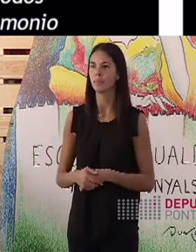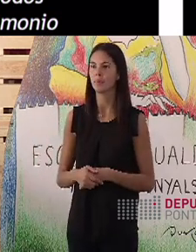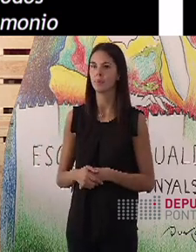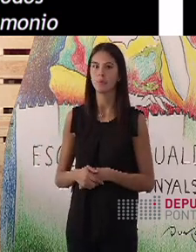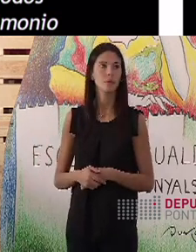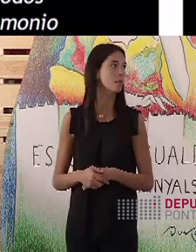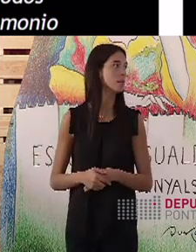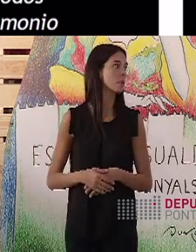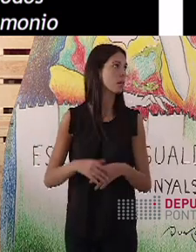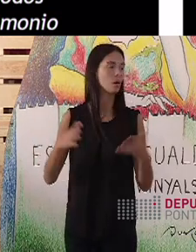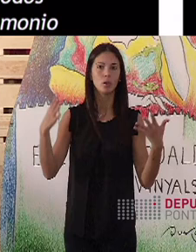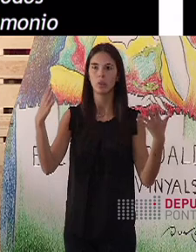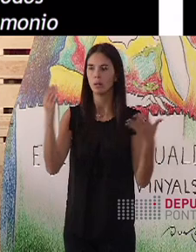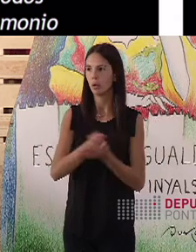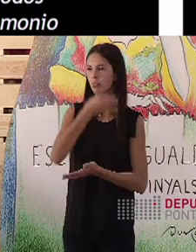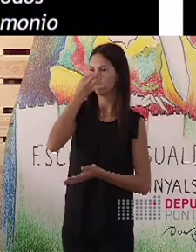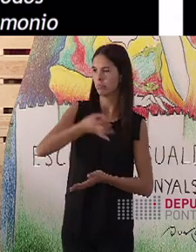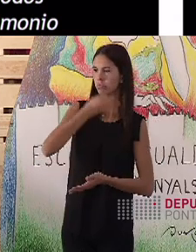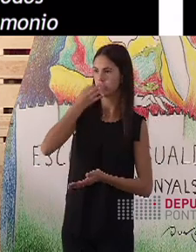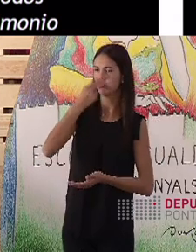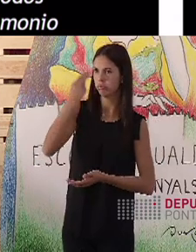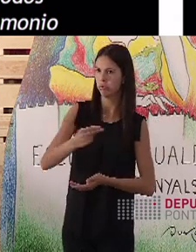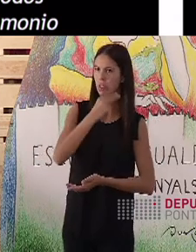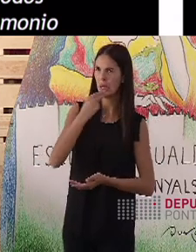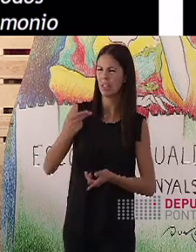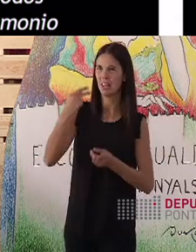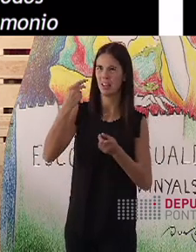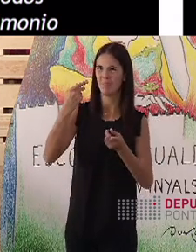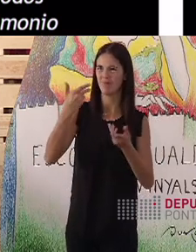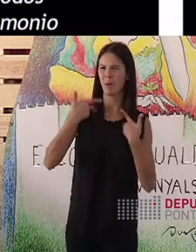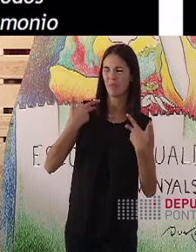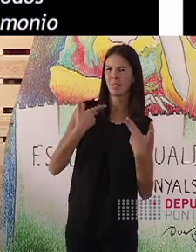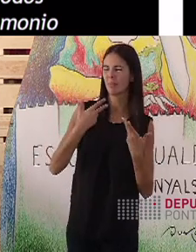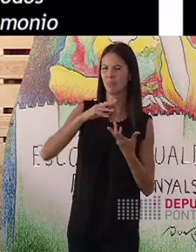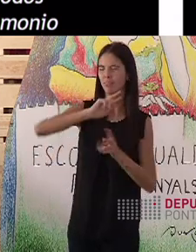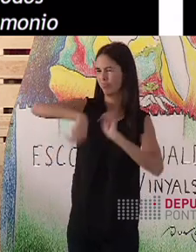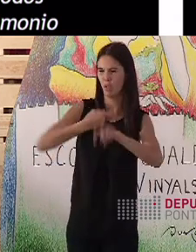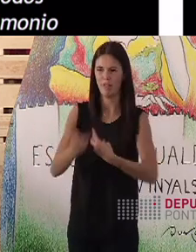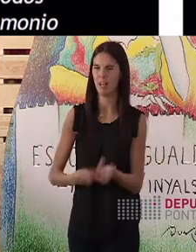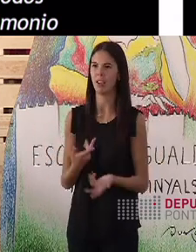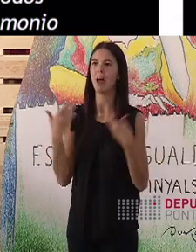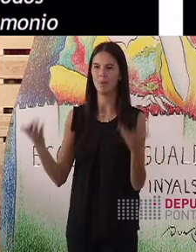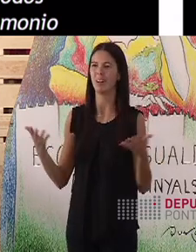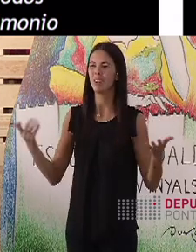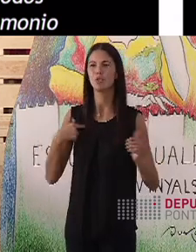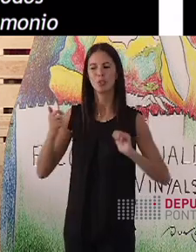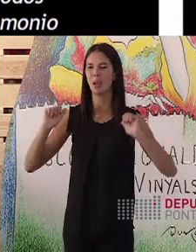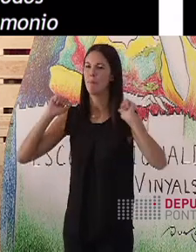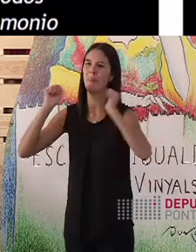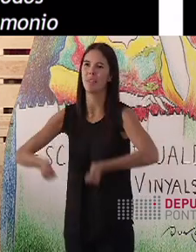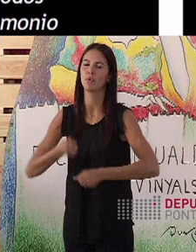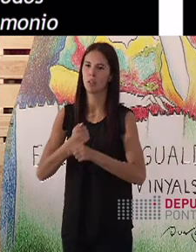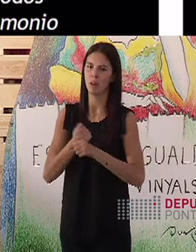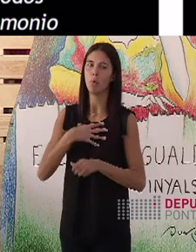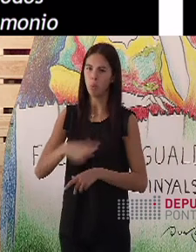toda esta doctrina consolidada de la valoración del testimonio de la víctima hai que modificala, é dicir, vámonos poñer a traballar. Se pode facer